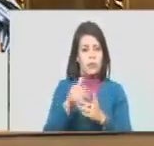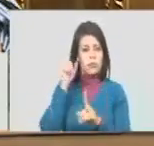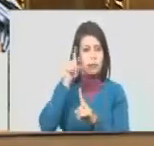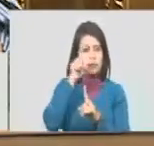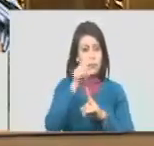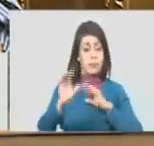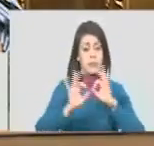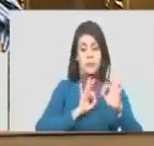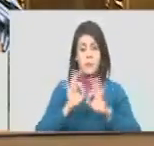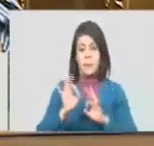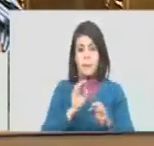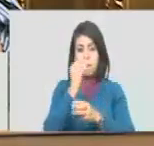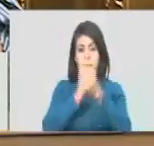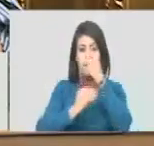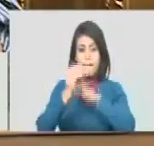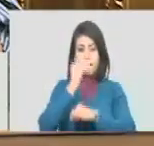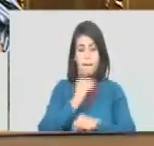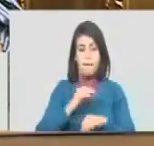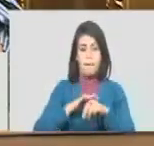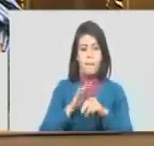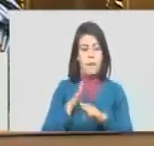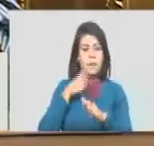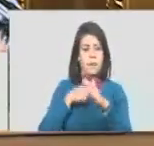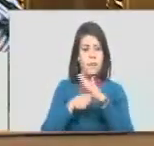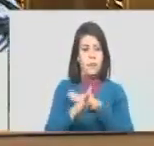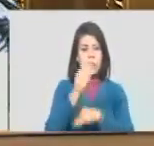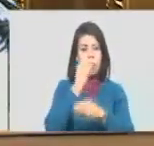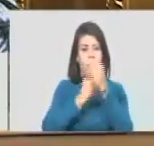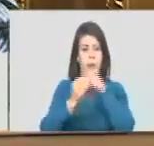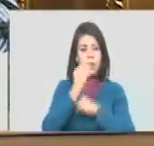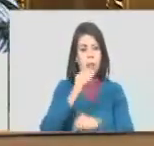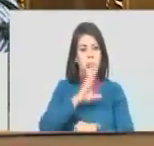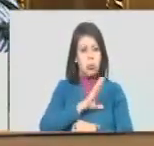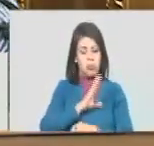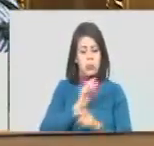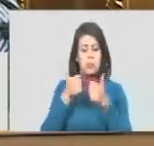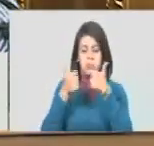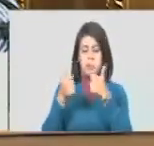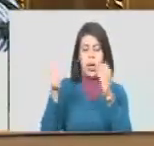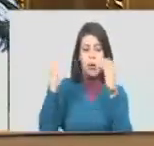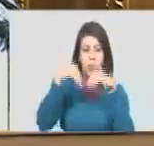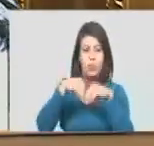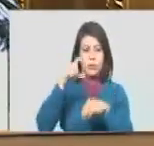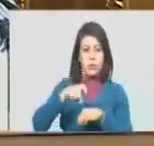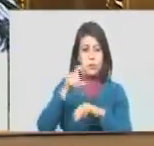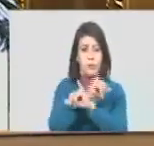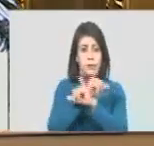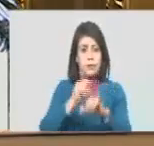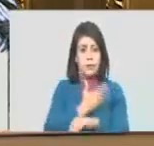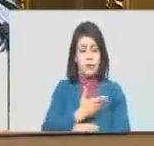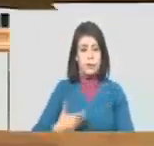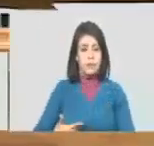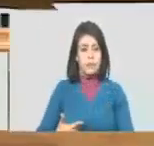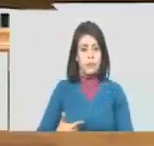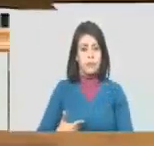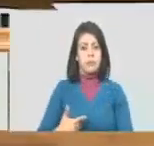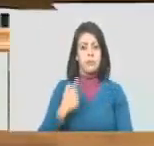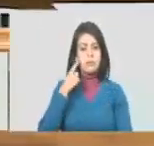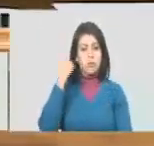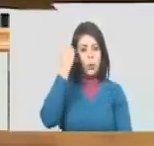formación, capacitación nutricional y el acceso a alimentos apropiados de acuerdo a sus necesidades. Es todo, señor presidente.